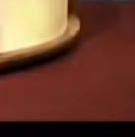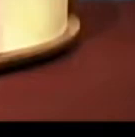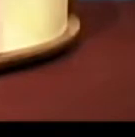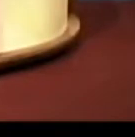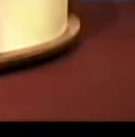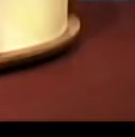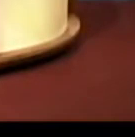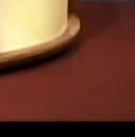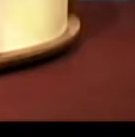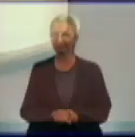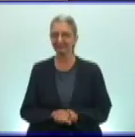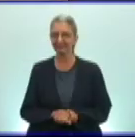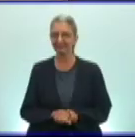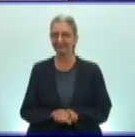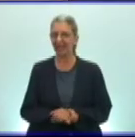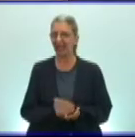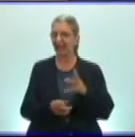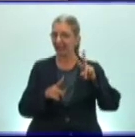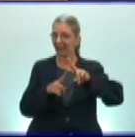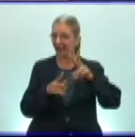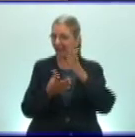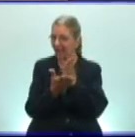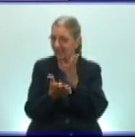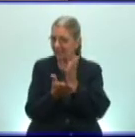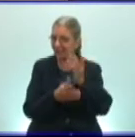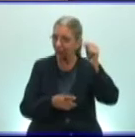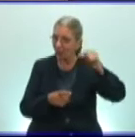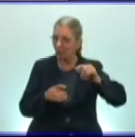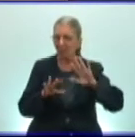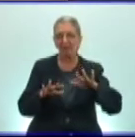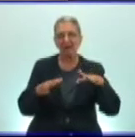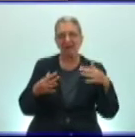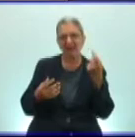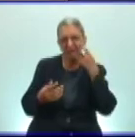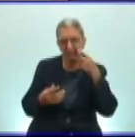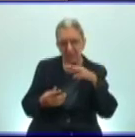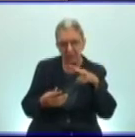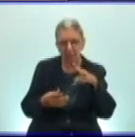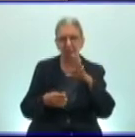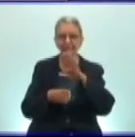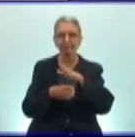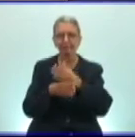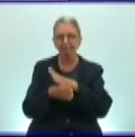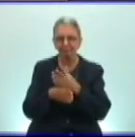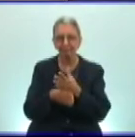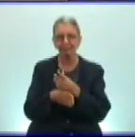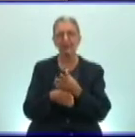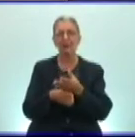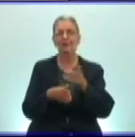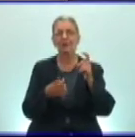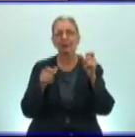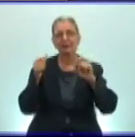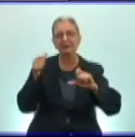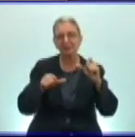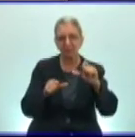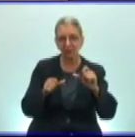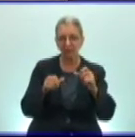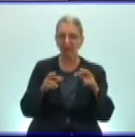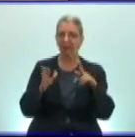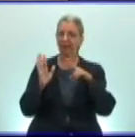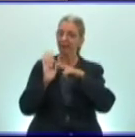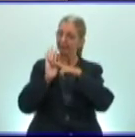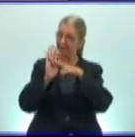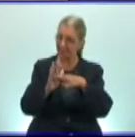En la teleclase de hoy hemos visto qué son los símbolos químicos. Recuerden que es una representación